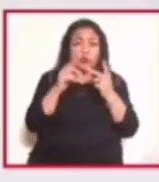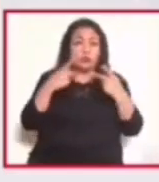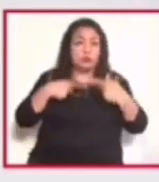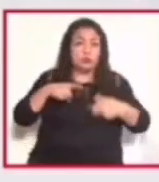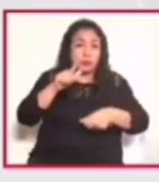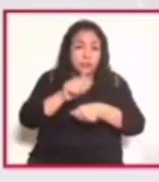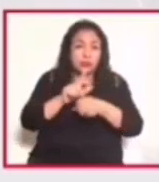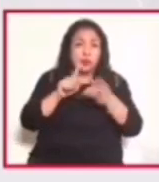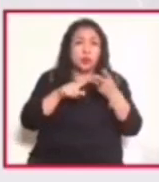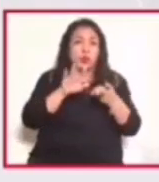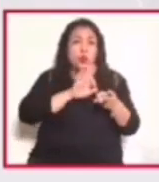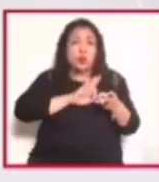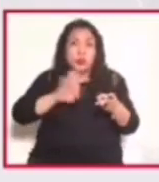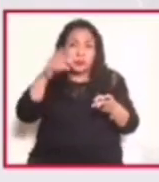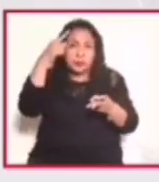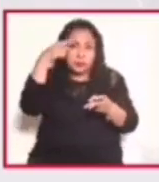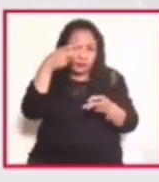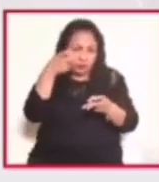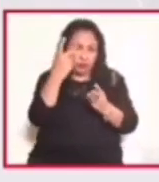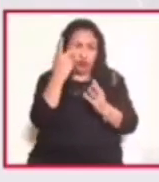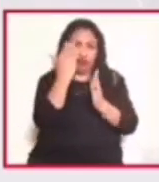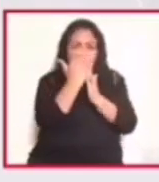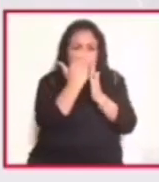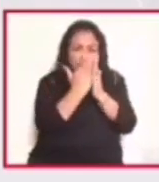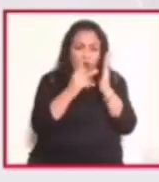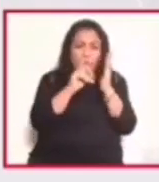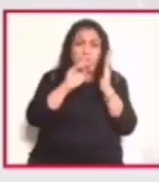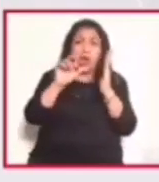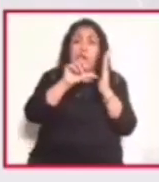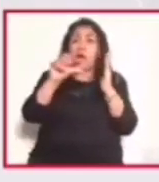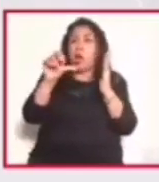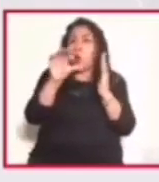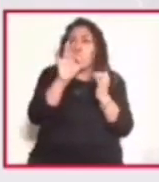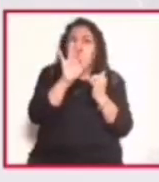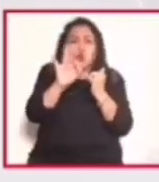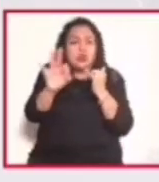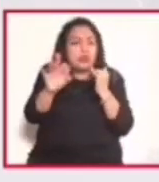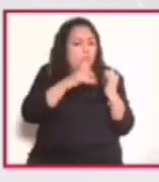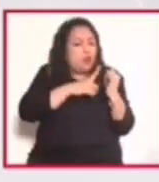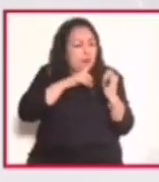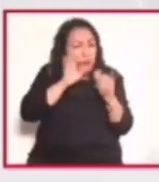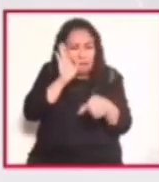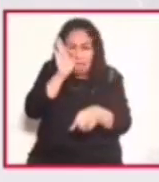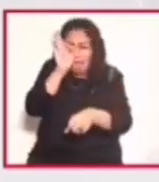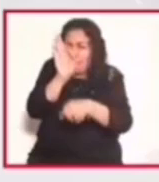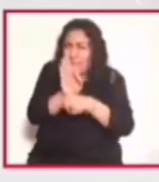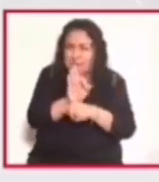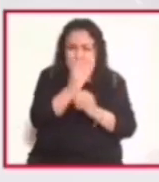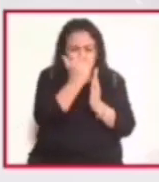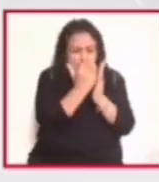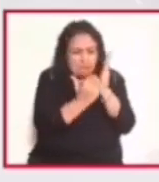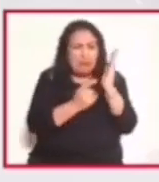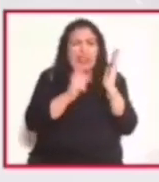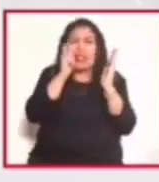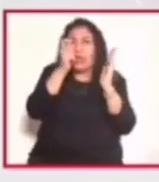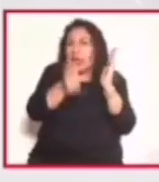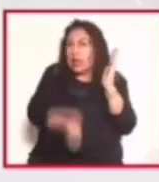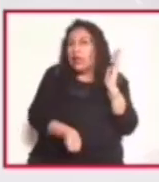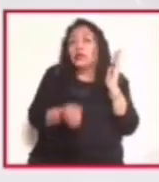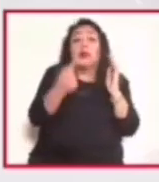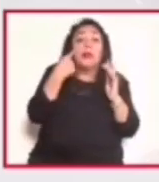ni tiene la capacidad como para hacer un protocolo que llegara hasta las últimas consecuencias, ¿no? O sea, ¿esto qué quiere decir?